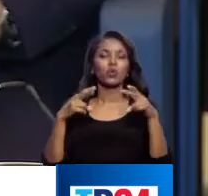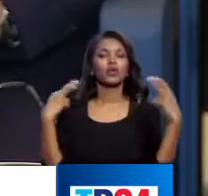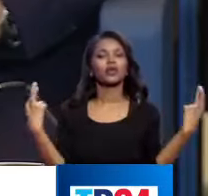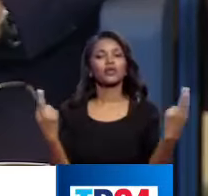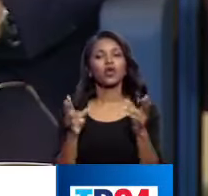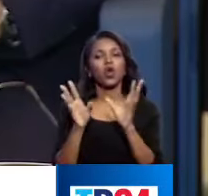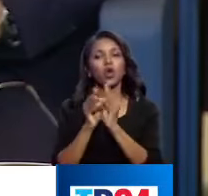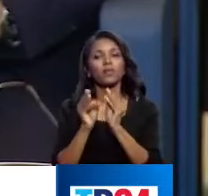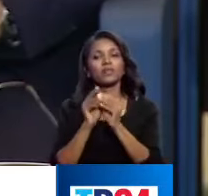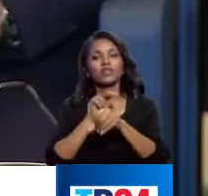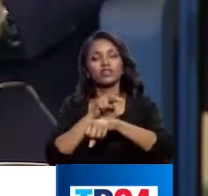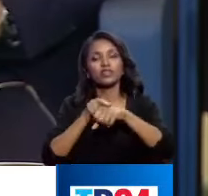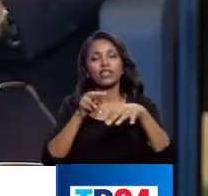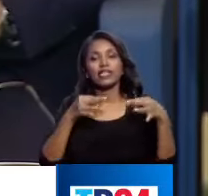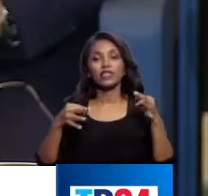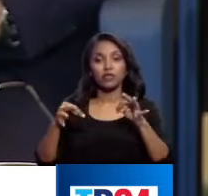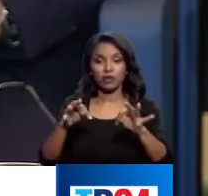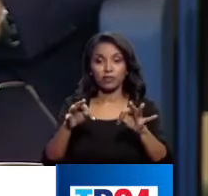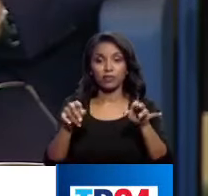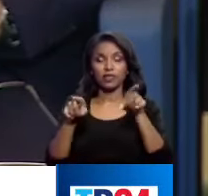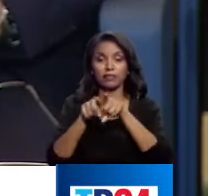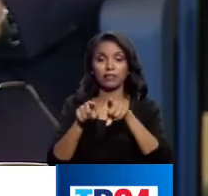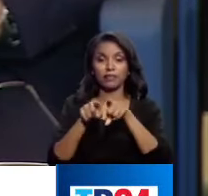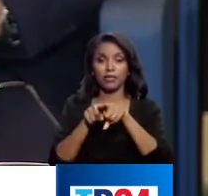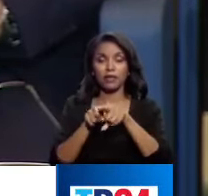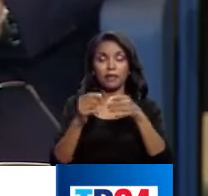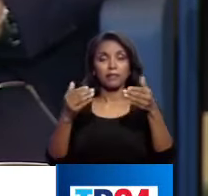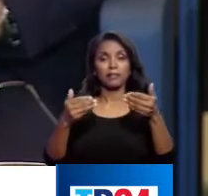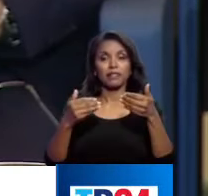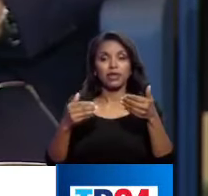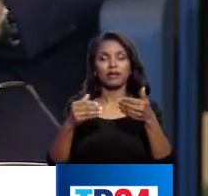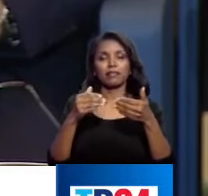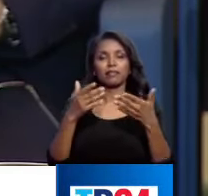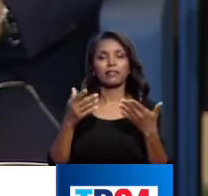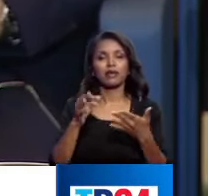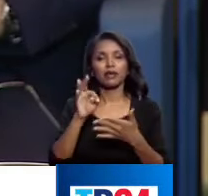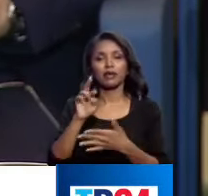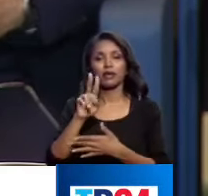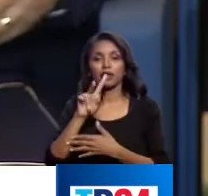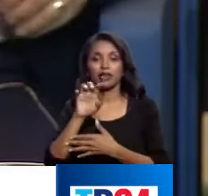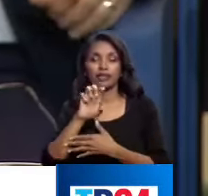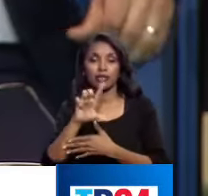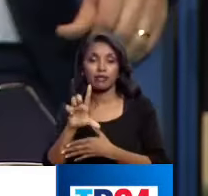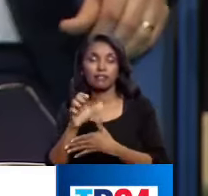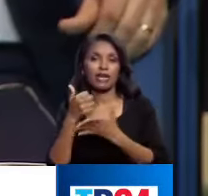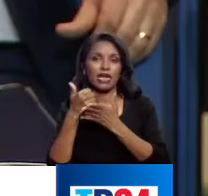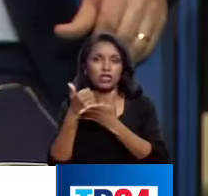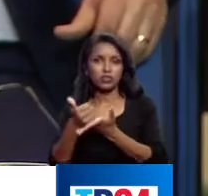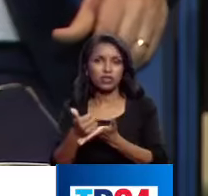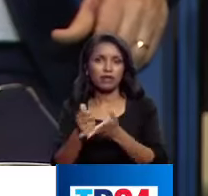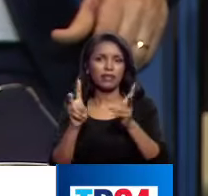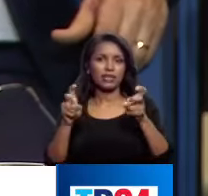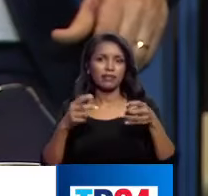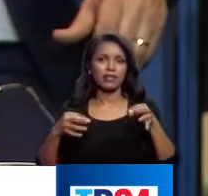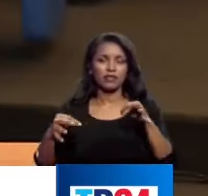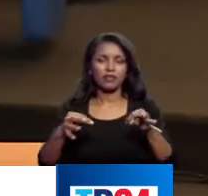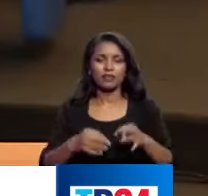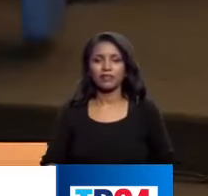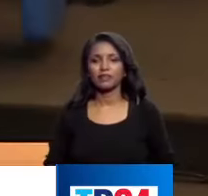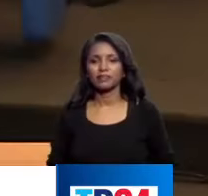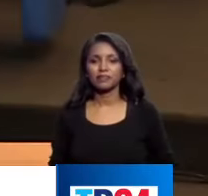Convención Nacional de Turismo, CONATUR, y Panama Travel Mart, promoviendo así acciones colectivas hacia un turismo